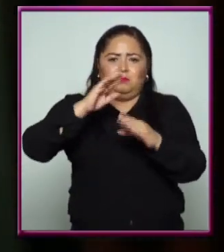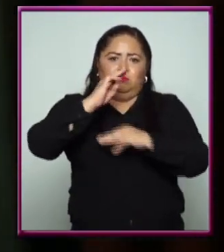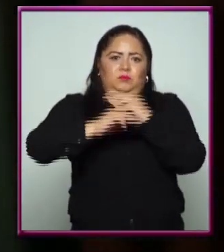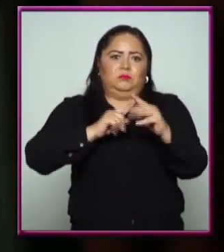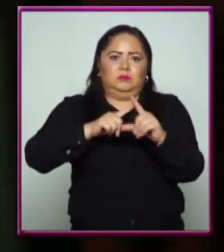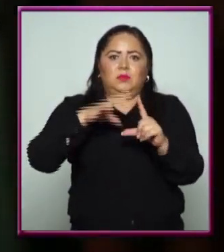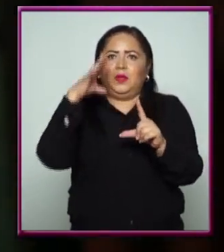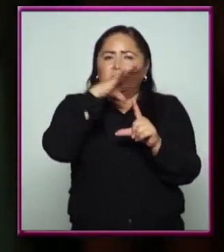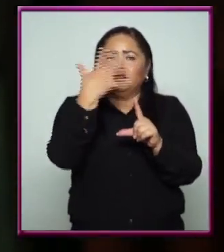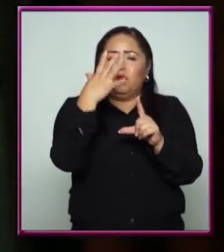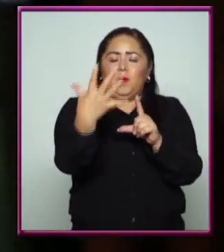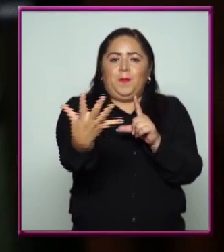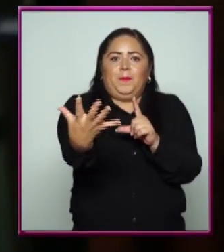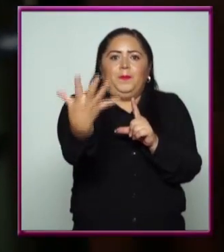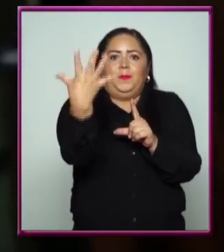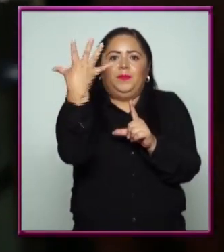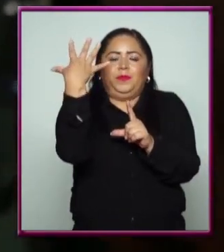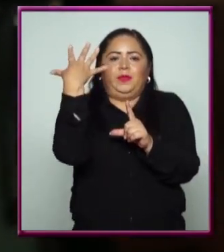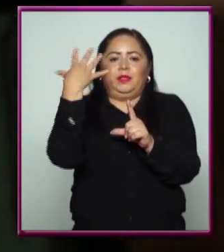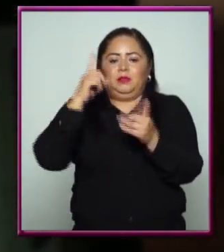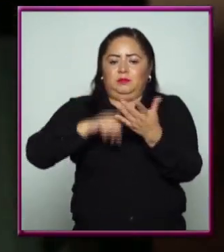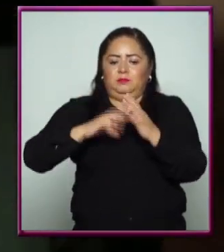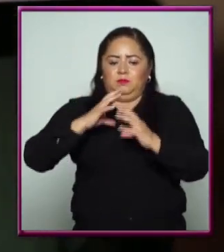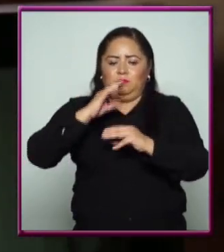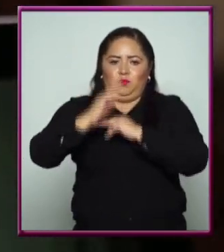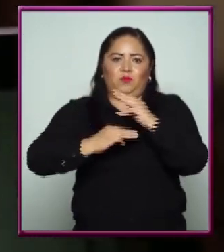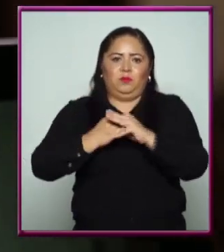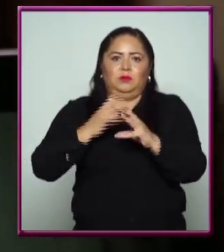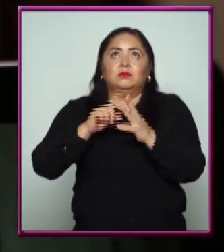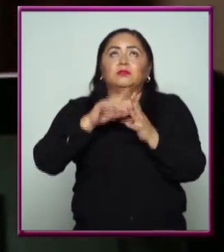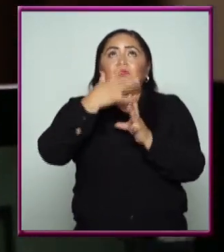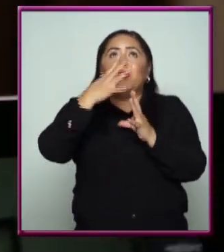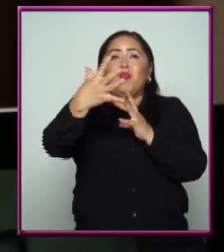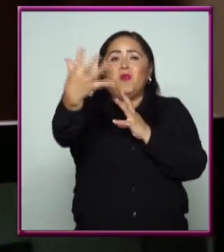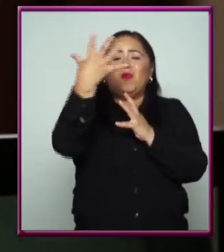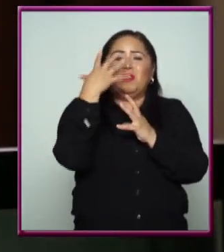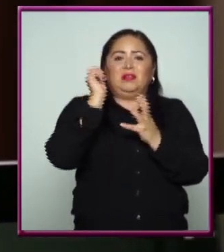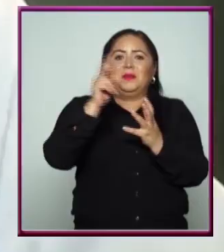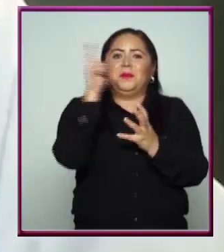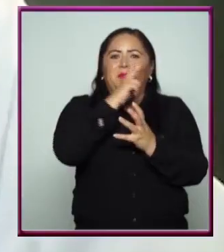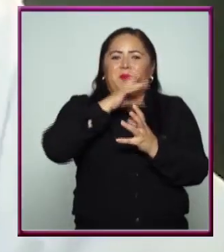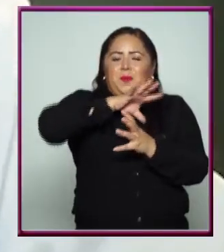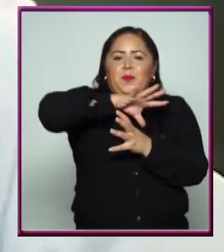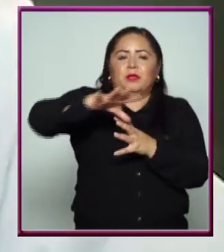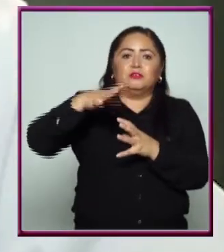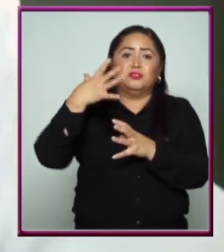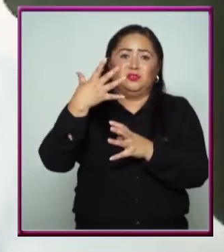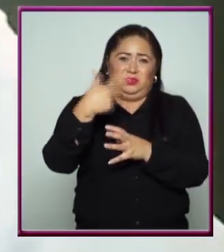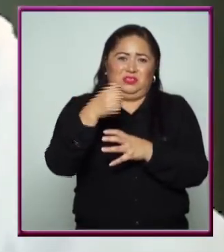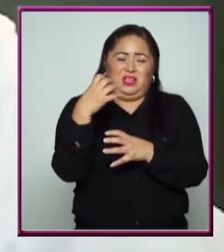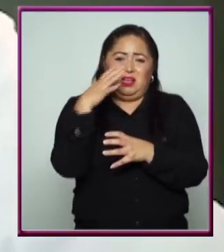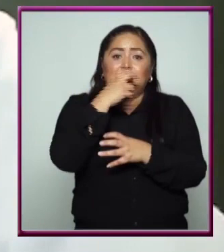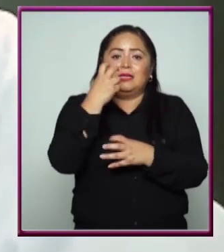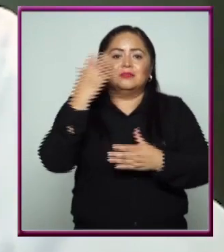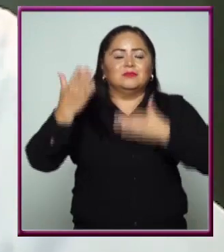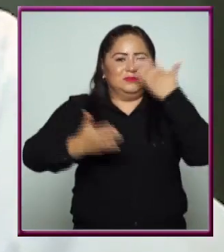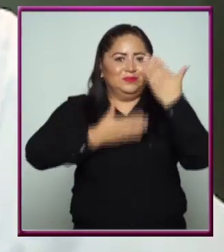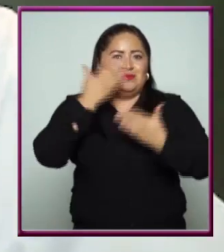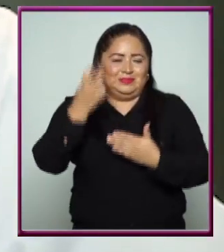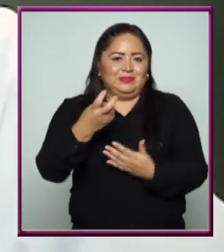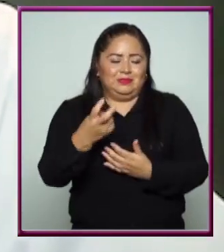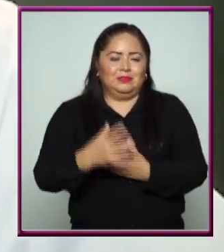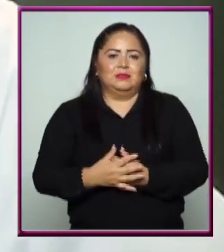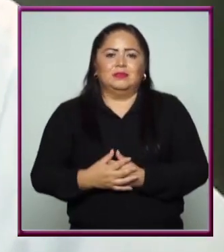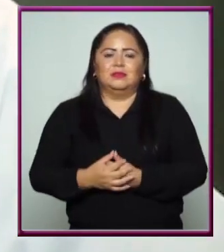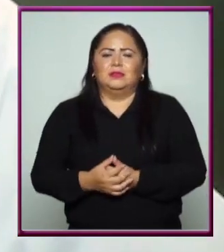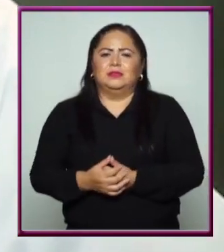planetas estamos metidos en la corona del Sol, en el viento solar. Y entonces eso es lo que va a estudiar